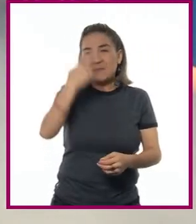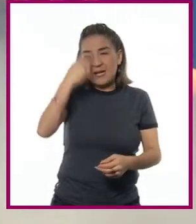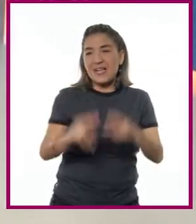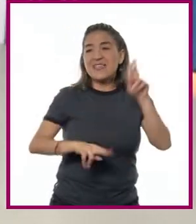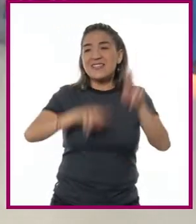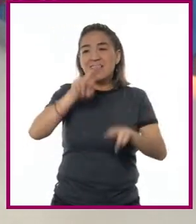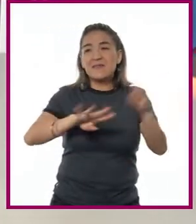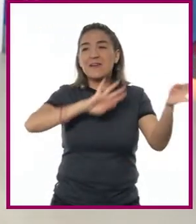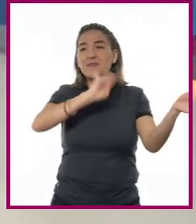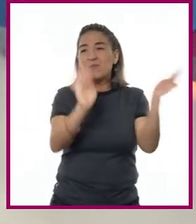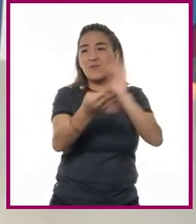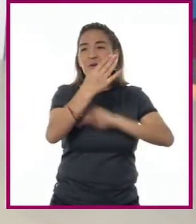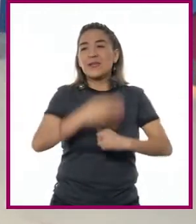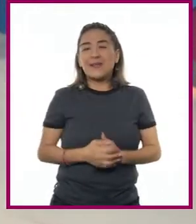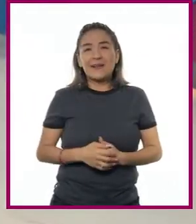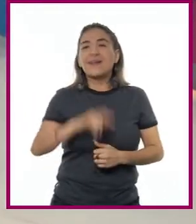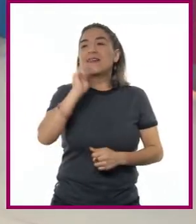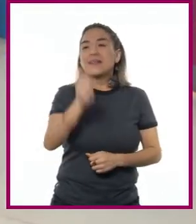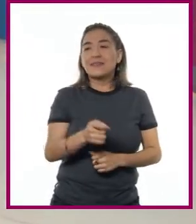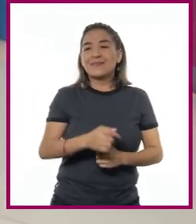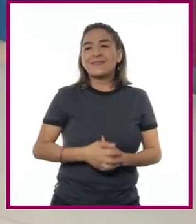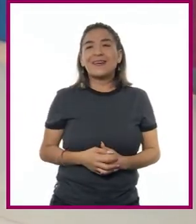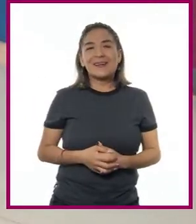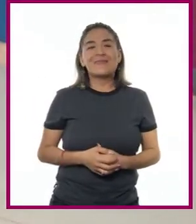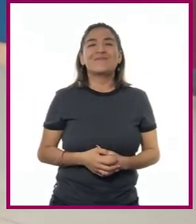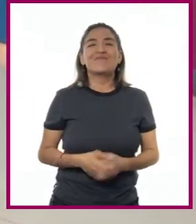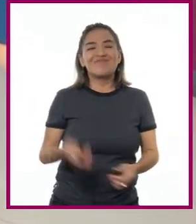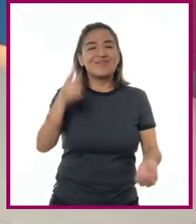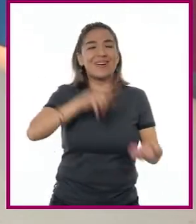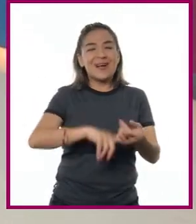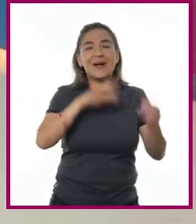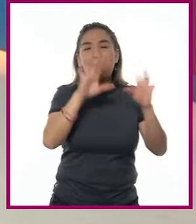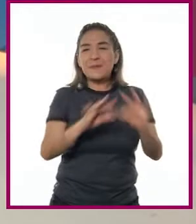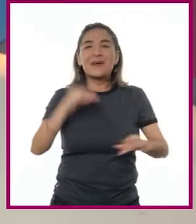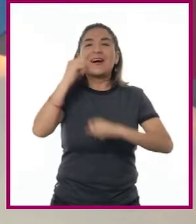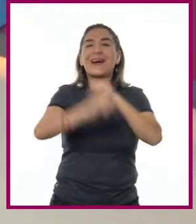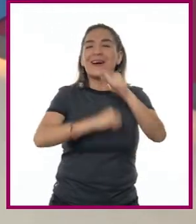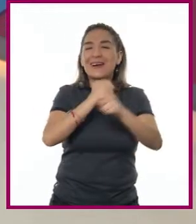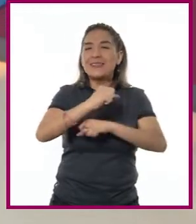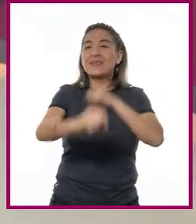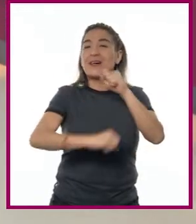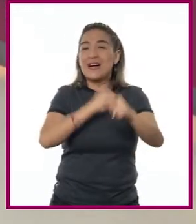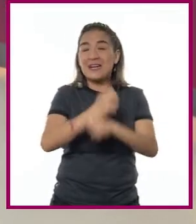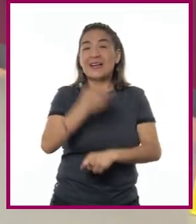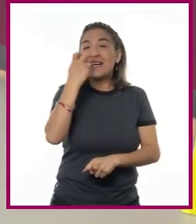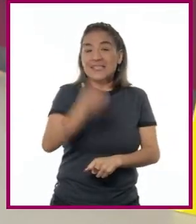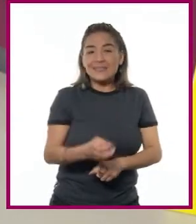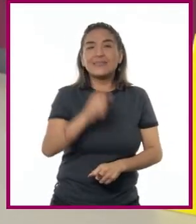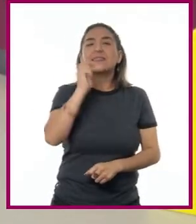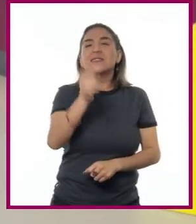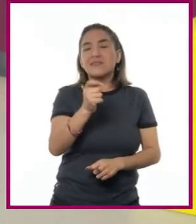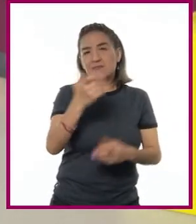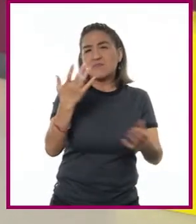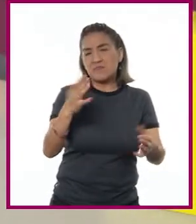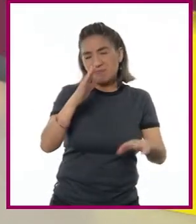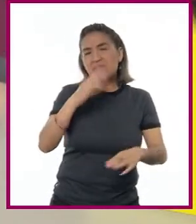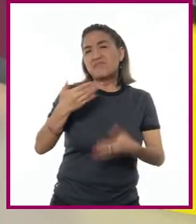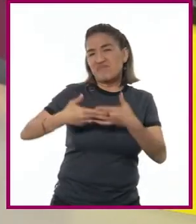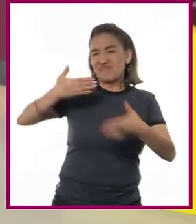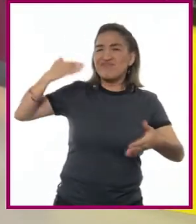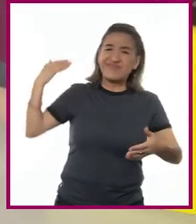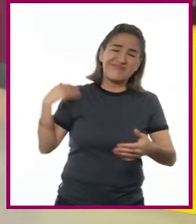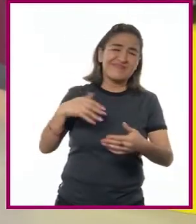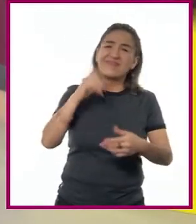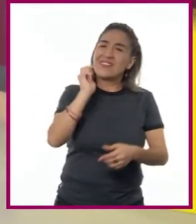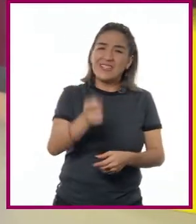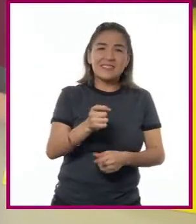nivel mundial que se ha dado desde hace siglos. Sin embargo, esto se ha acelerado hace algunas décadas. En